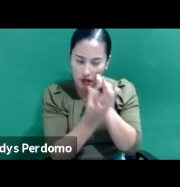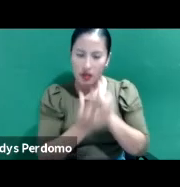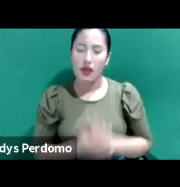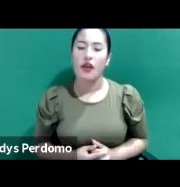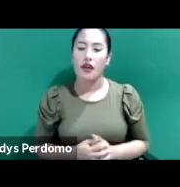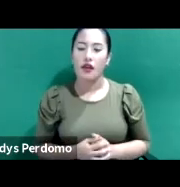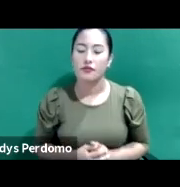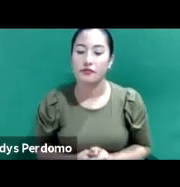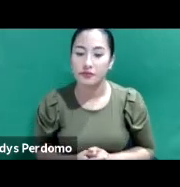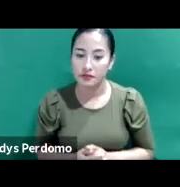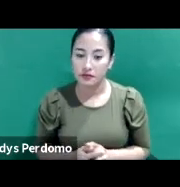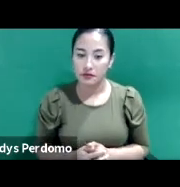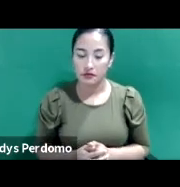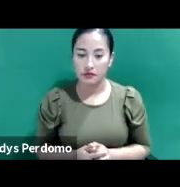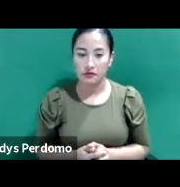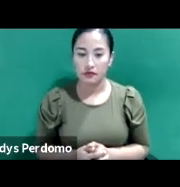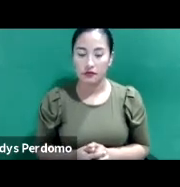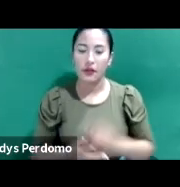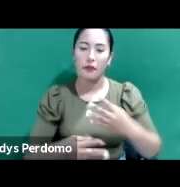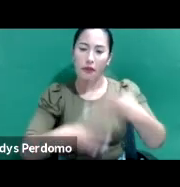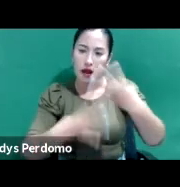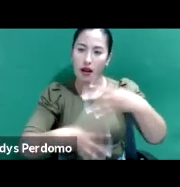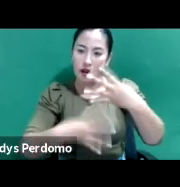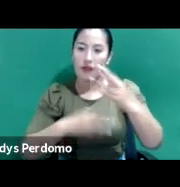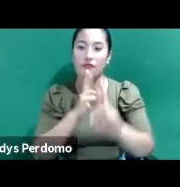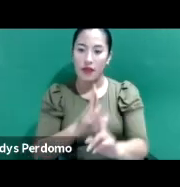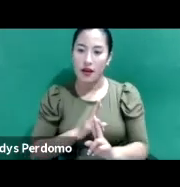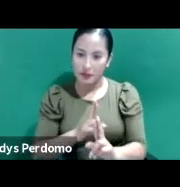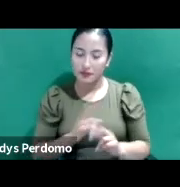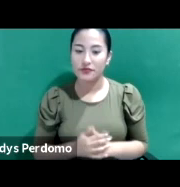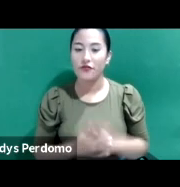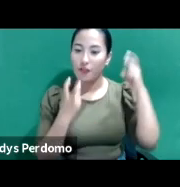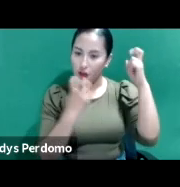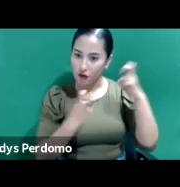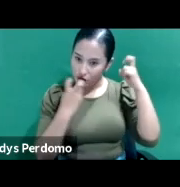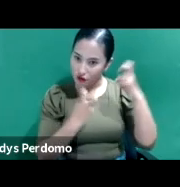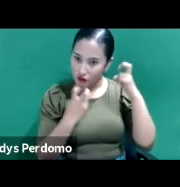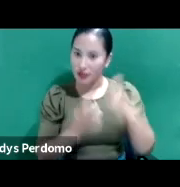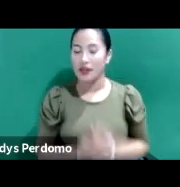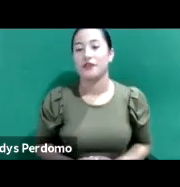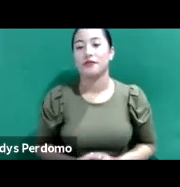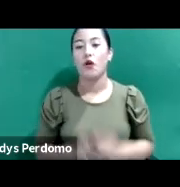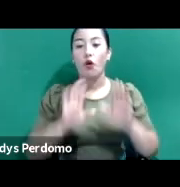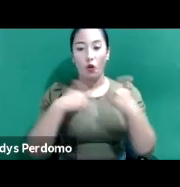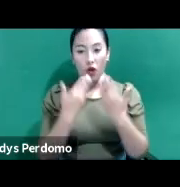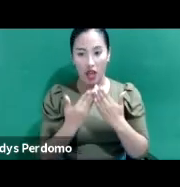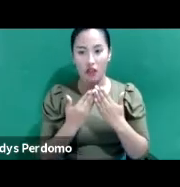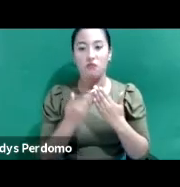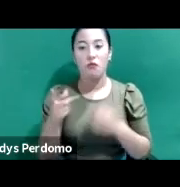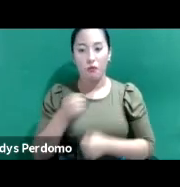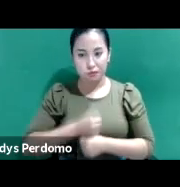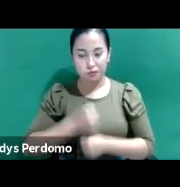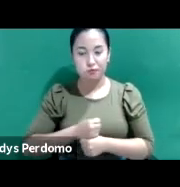perfecto, 10º semestre de psicología, fonoaudiología, colegio,